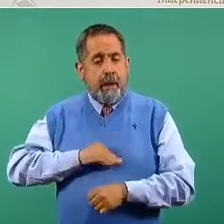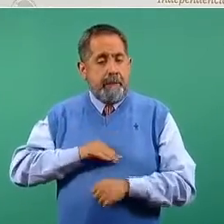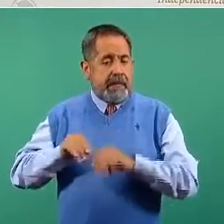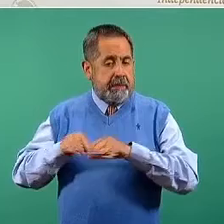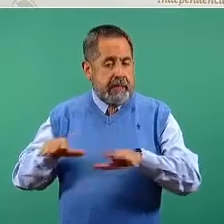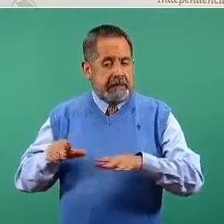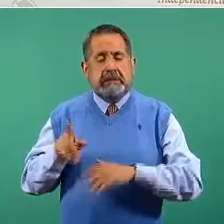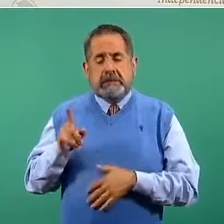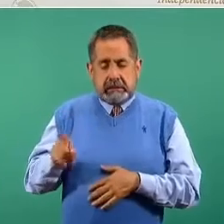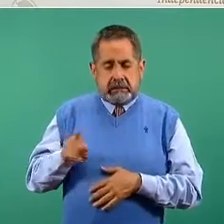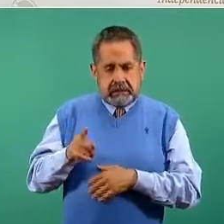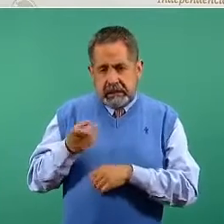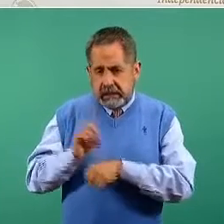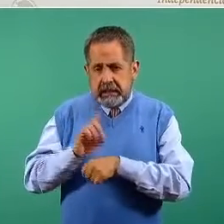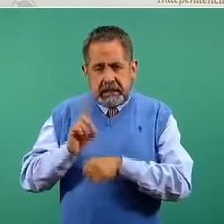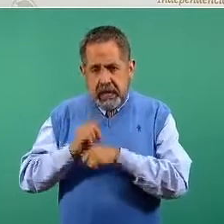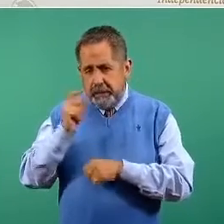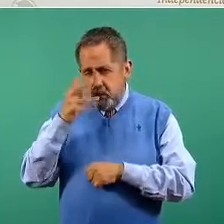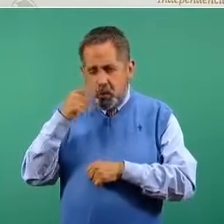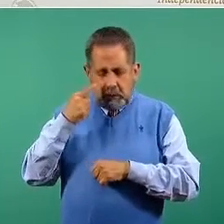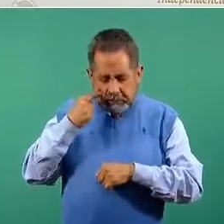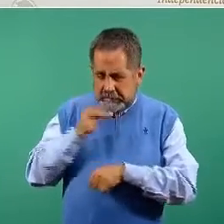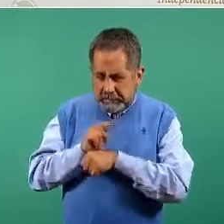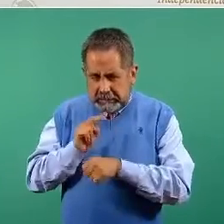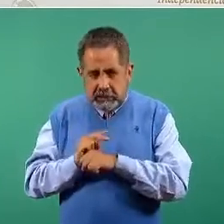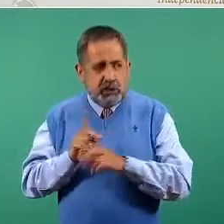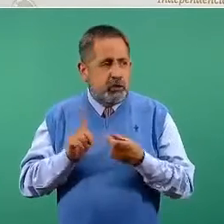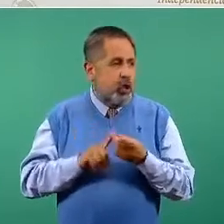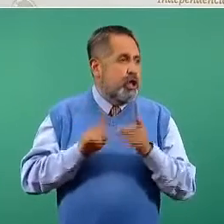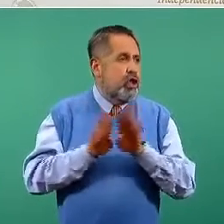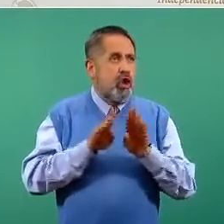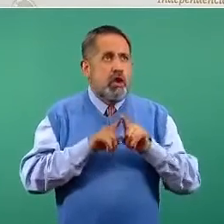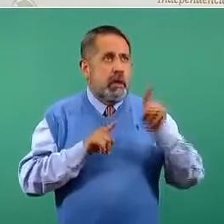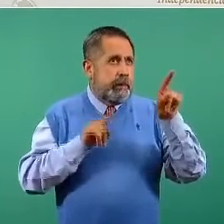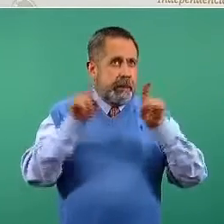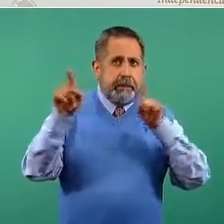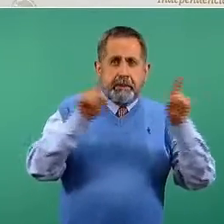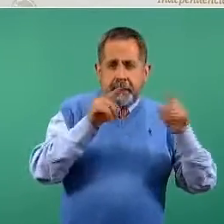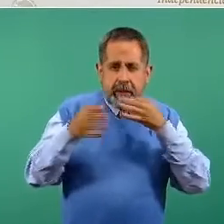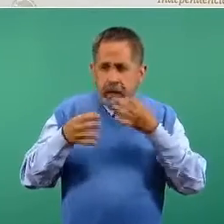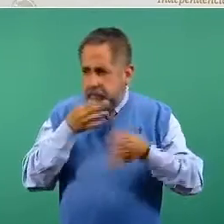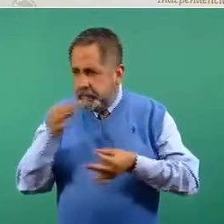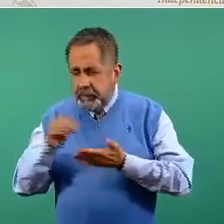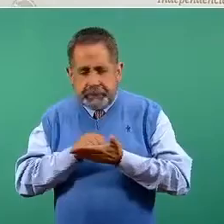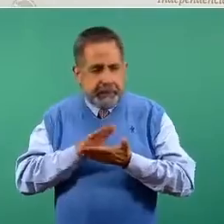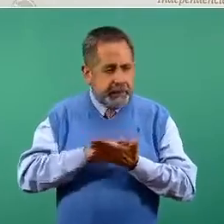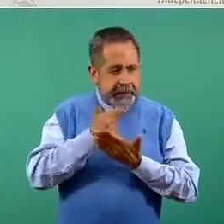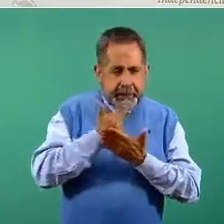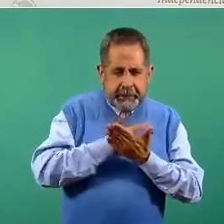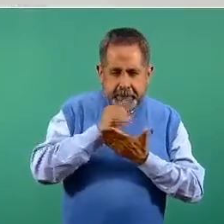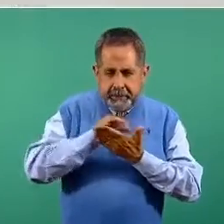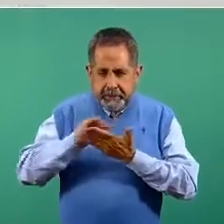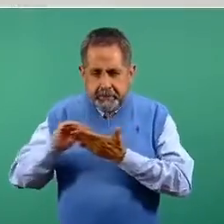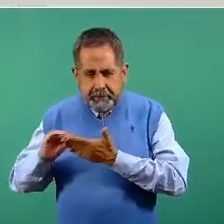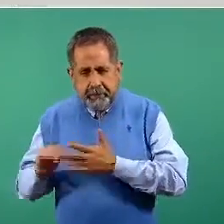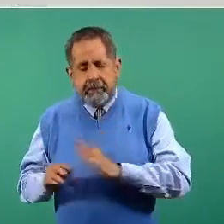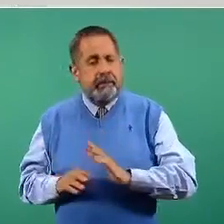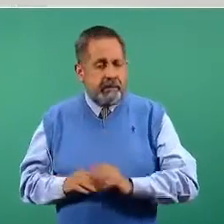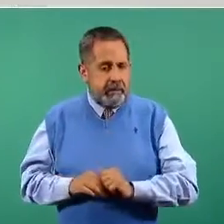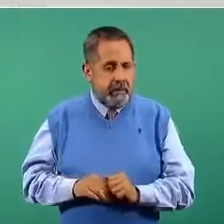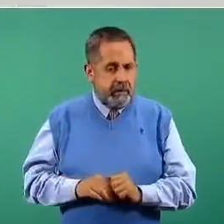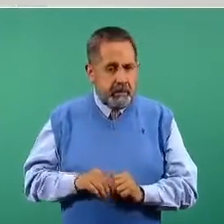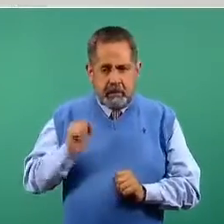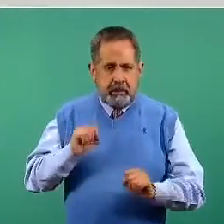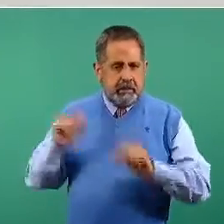está monitoreando y en su momento entonces detectando, clasificando y notificando la ocurrencia de ESAVIS, lo